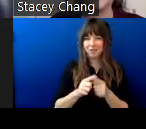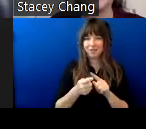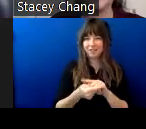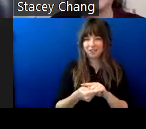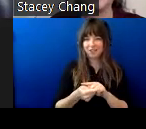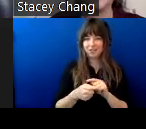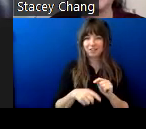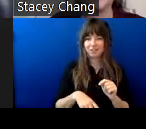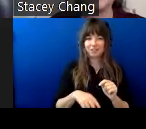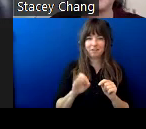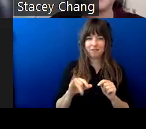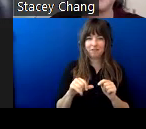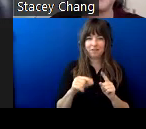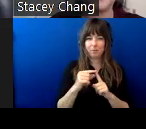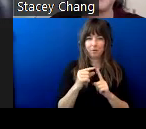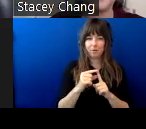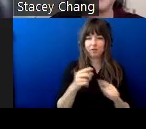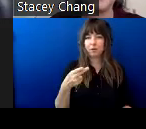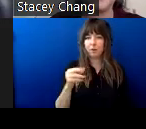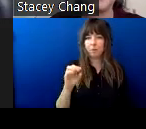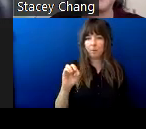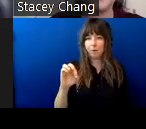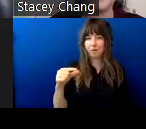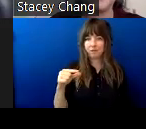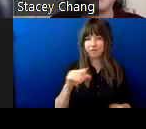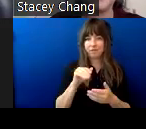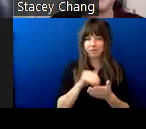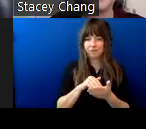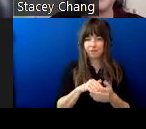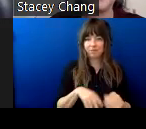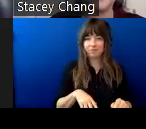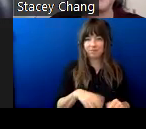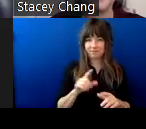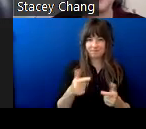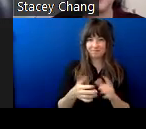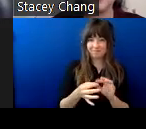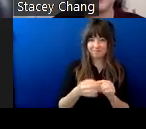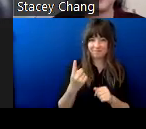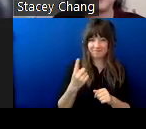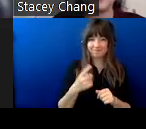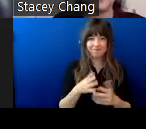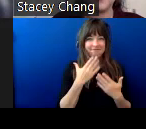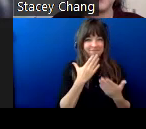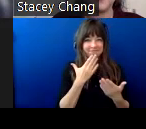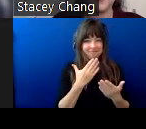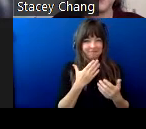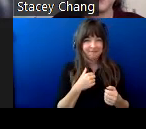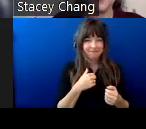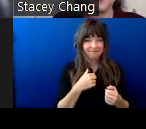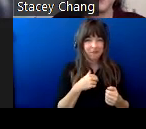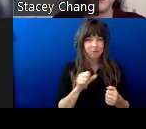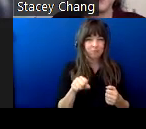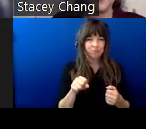la traducción. Así que Steve, ¿le gustaría decir algo? Y gracias, Ellen. Esto